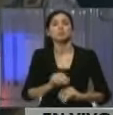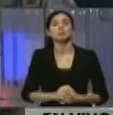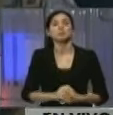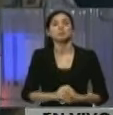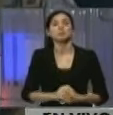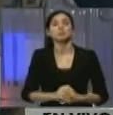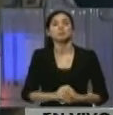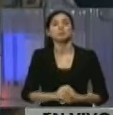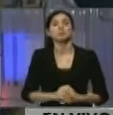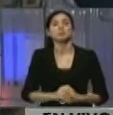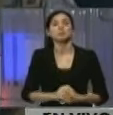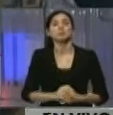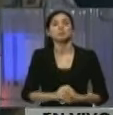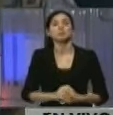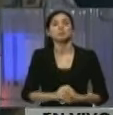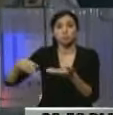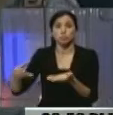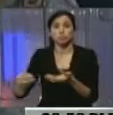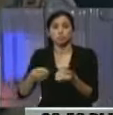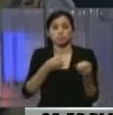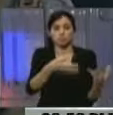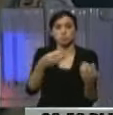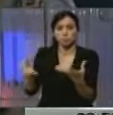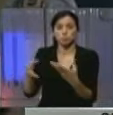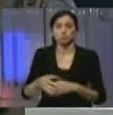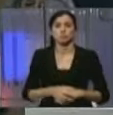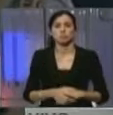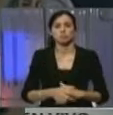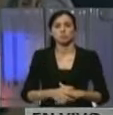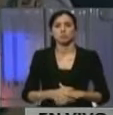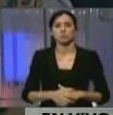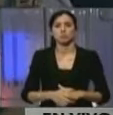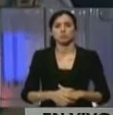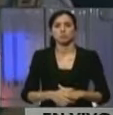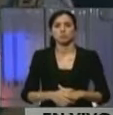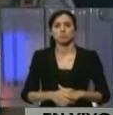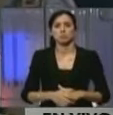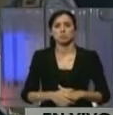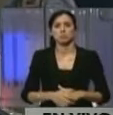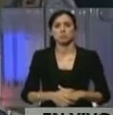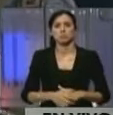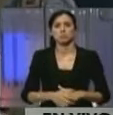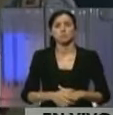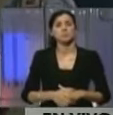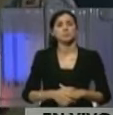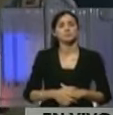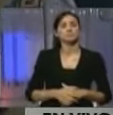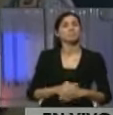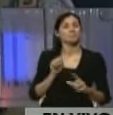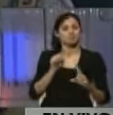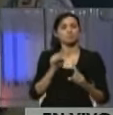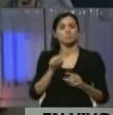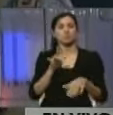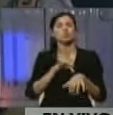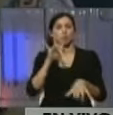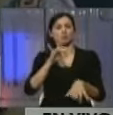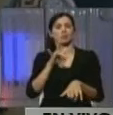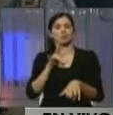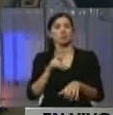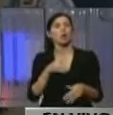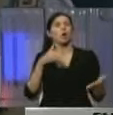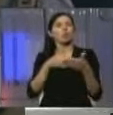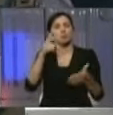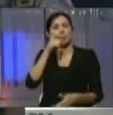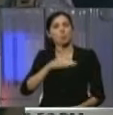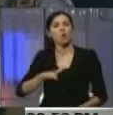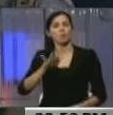gobernar distributivo, que es donde precisamente han incidido para causarle daño al pueblo, para